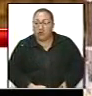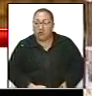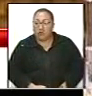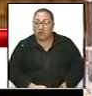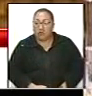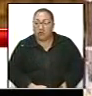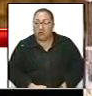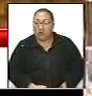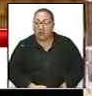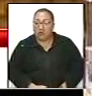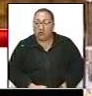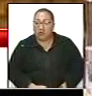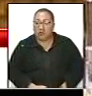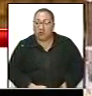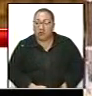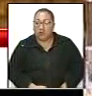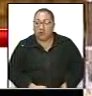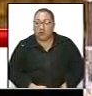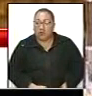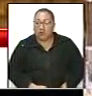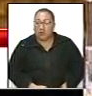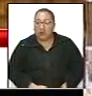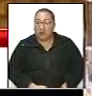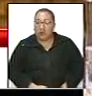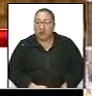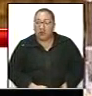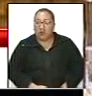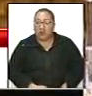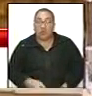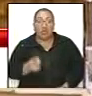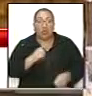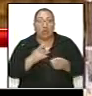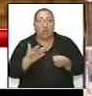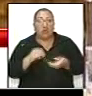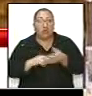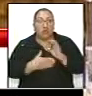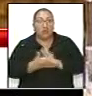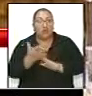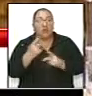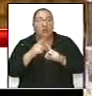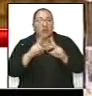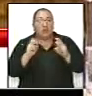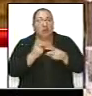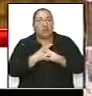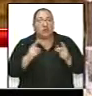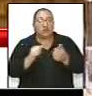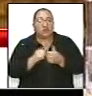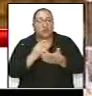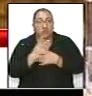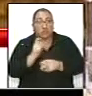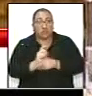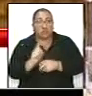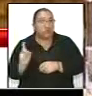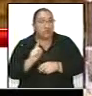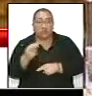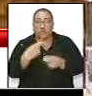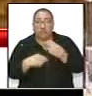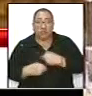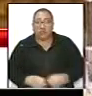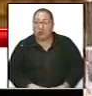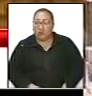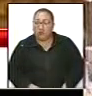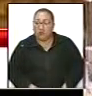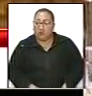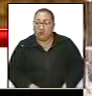eso efectivamente es así y que algunos recursos están saliendo para fines distintos de la educación y no están retornando al